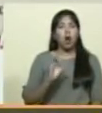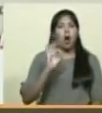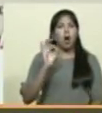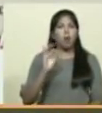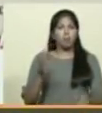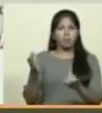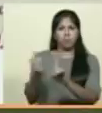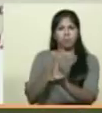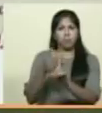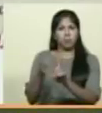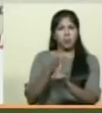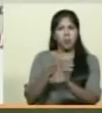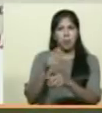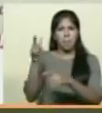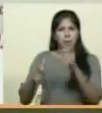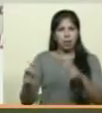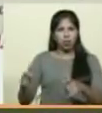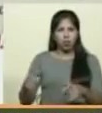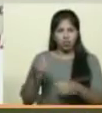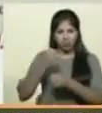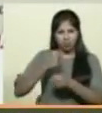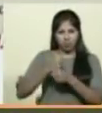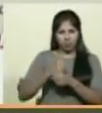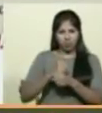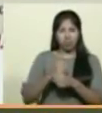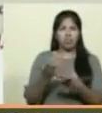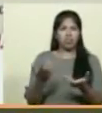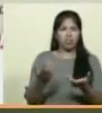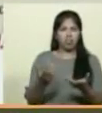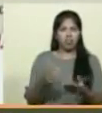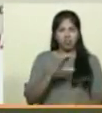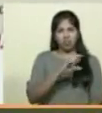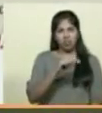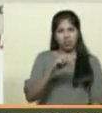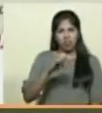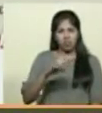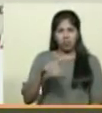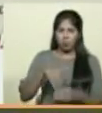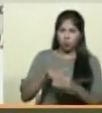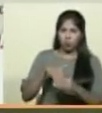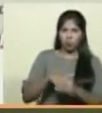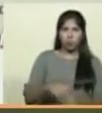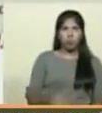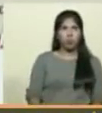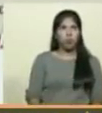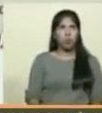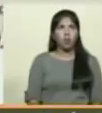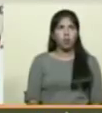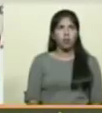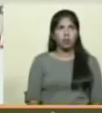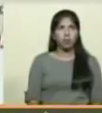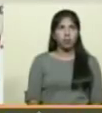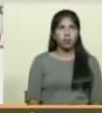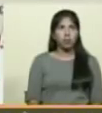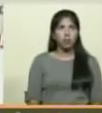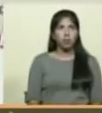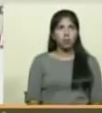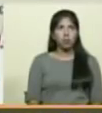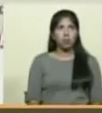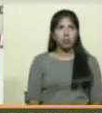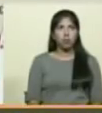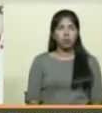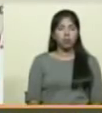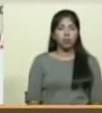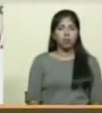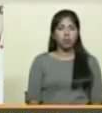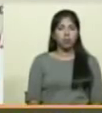ejercicio de sus funciones con la intención de impedir el libre ejercicio del voto en nuestro país. Como lo